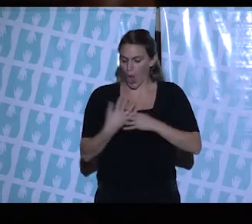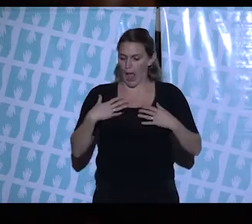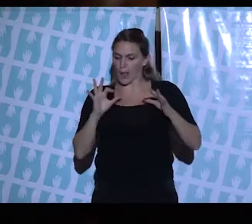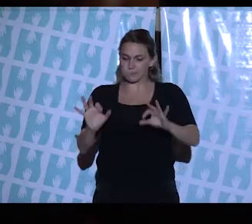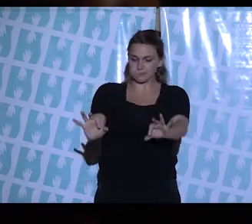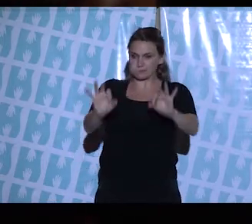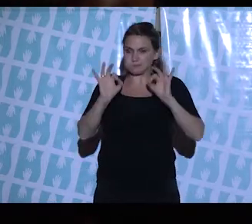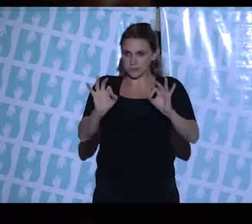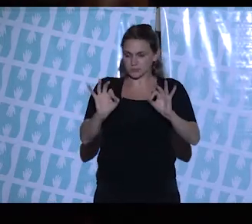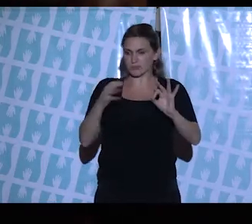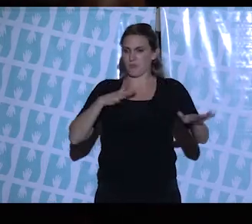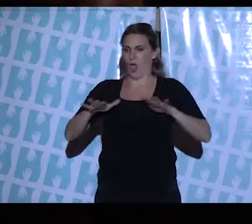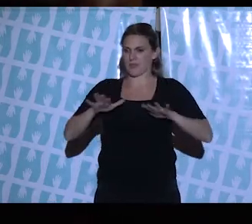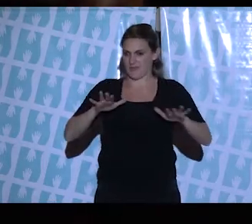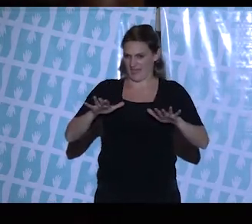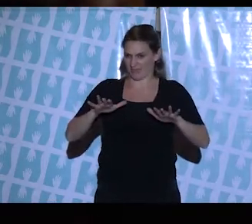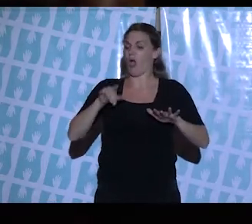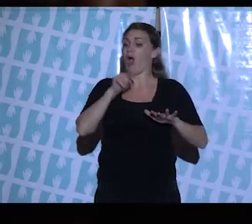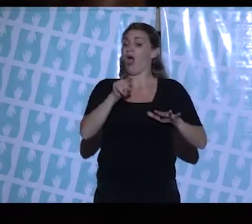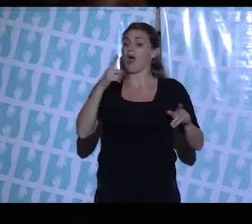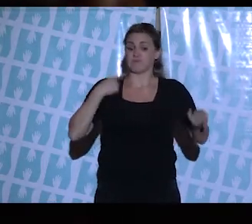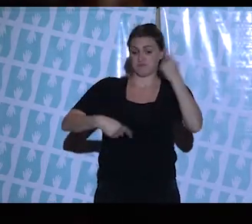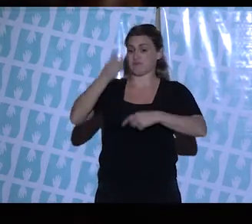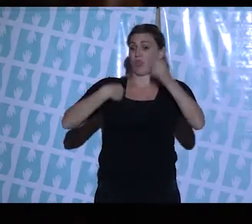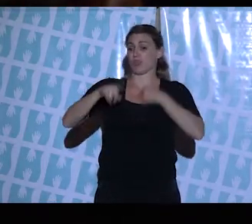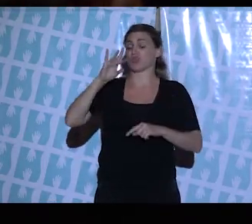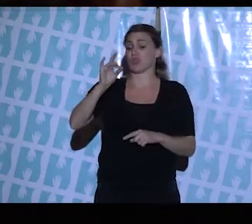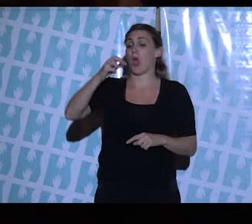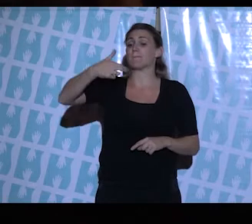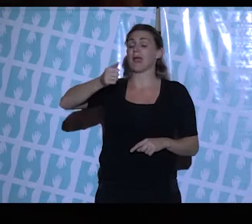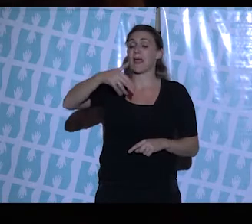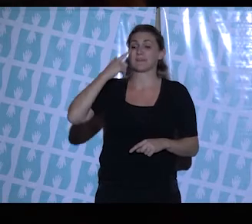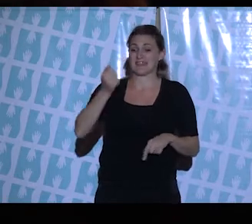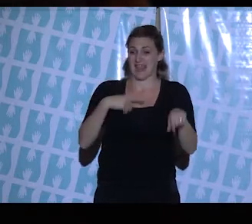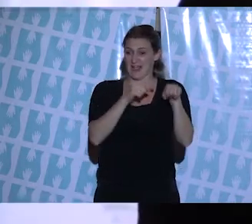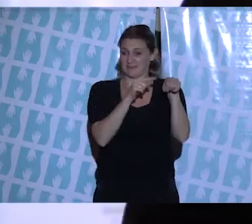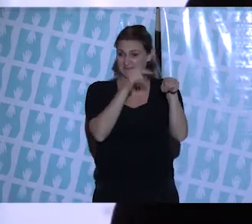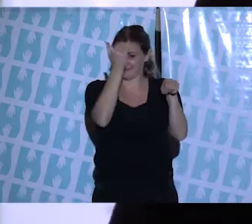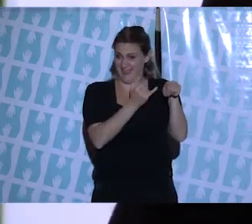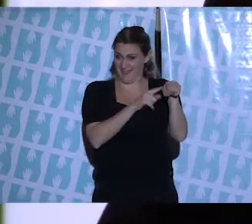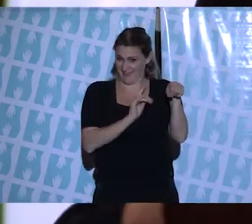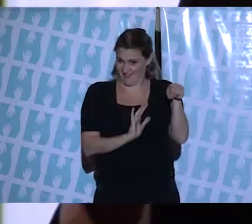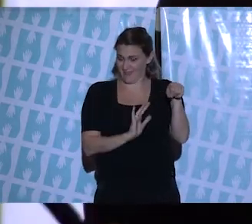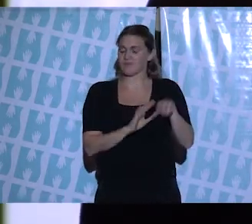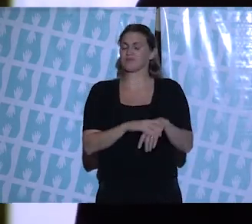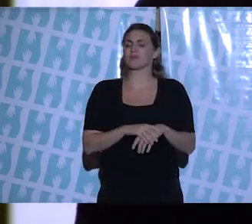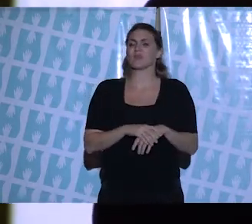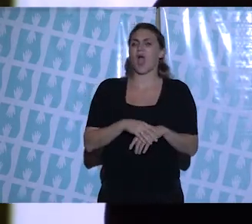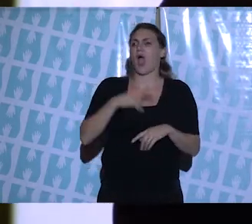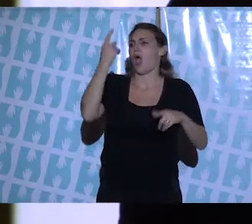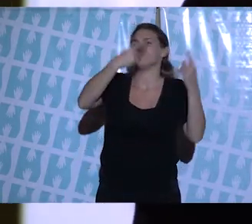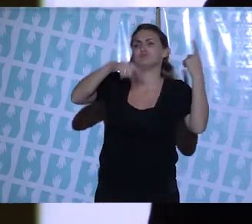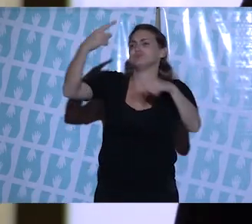Entonces, previo a 1967 hubieron numerosos investigadores en todo el mundo, en Suecia, en